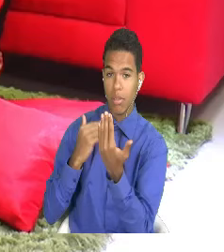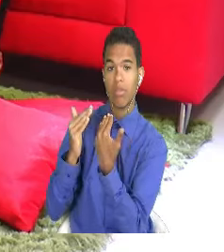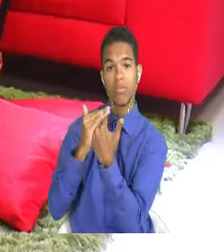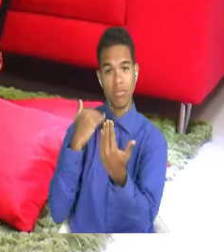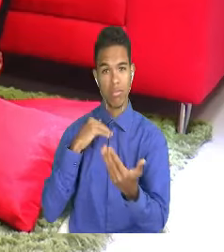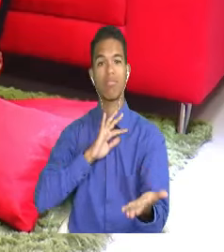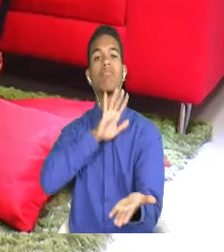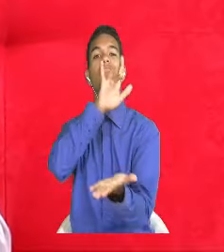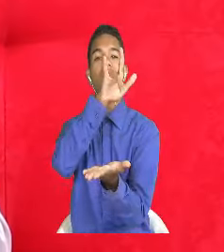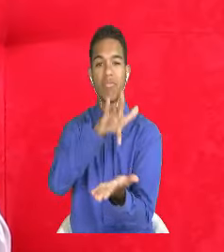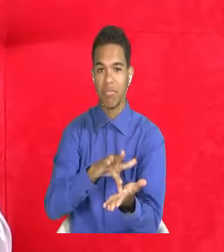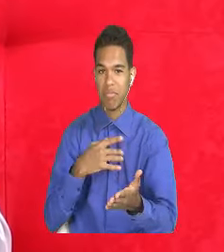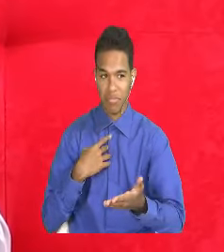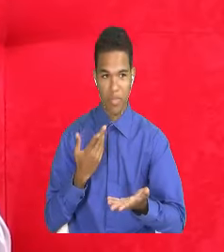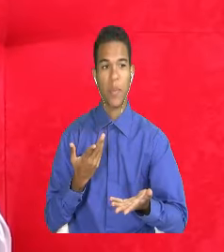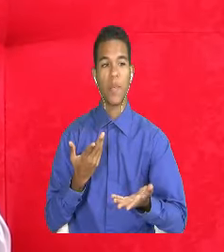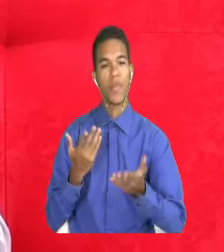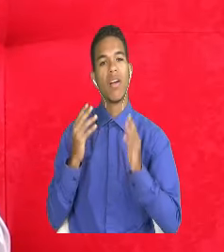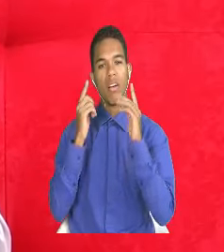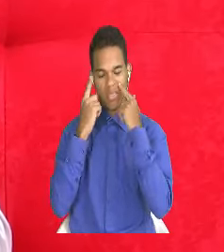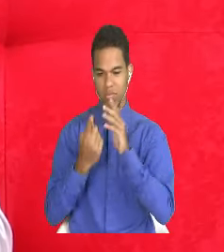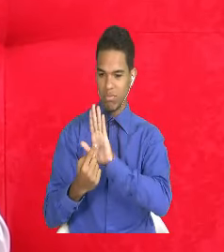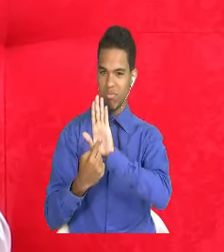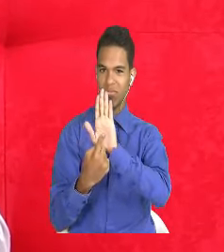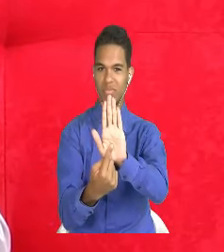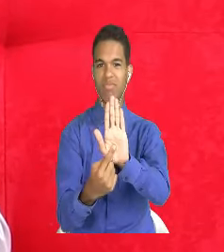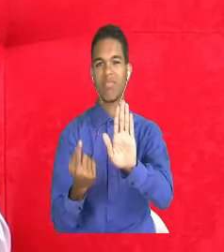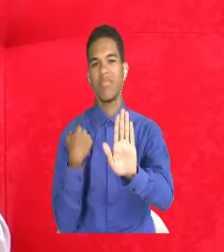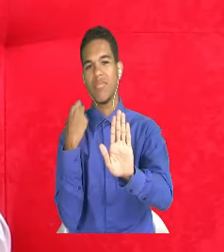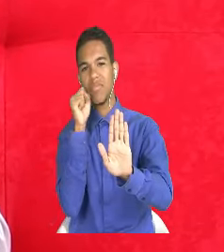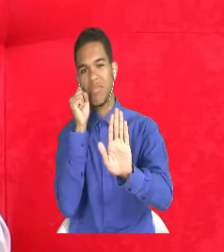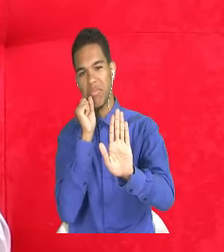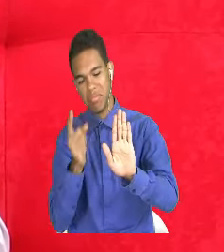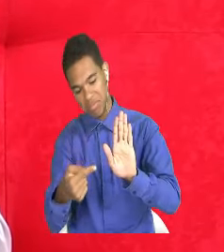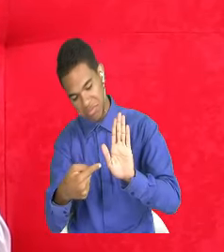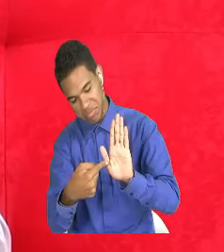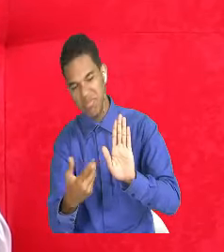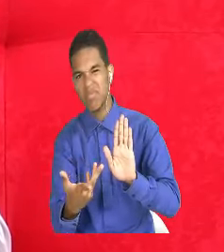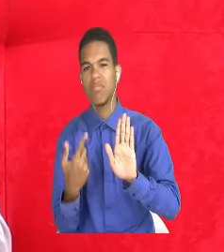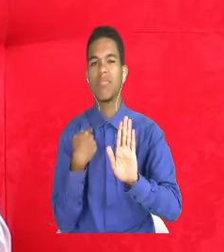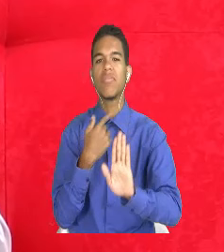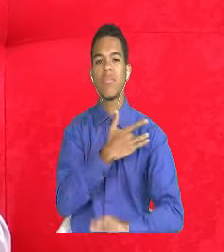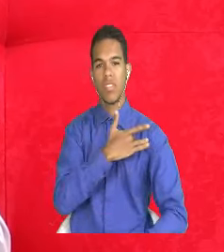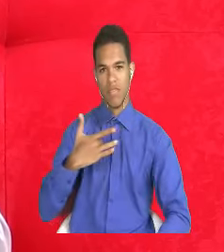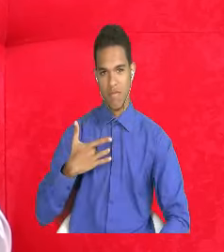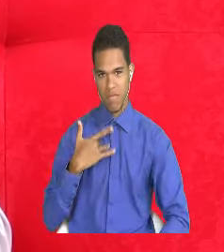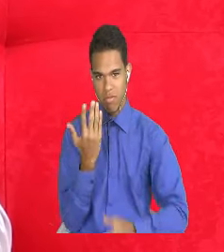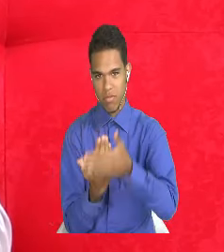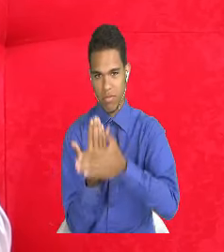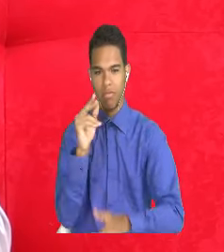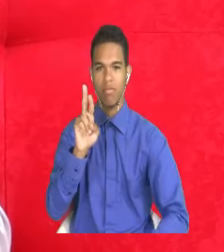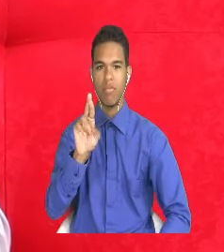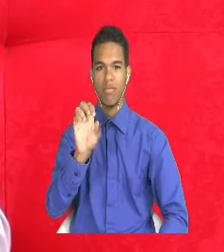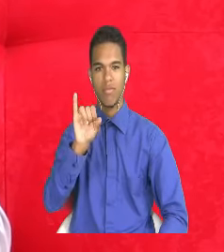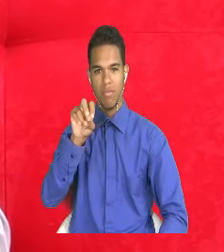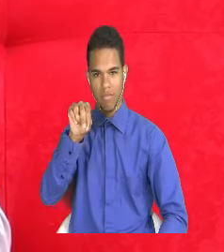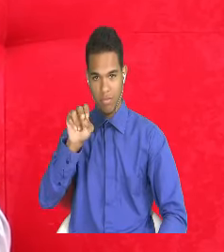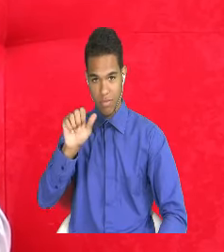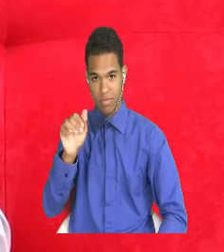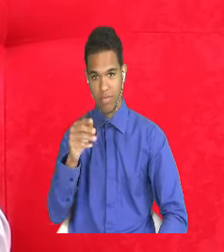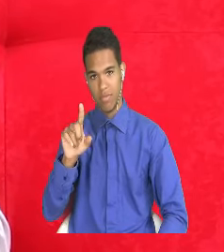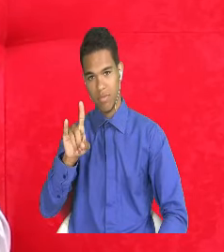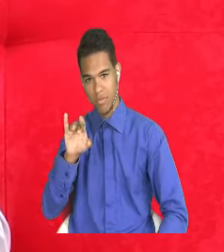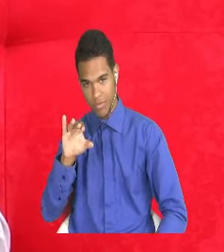sí, quiero presentarle a Barranca Bermeja un nuevo proyecto en salud, la clínica Reina Lucía. Es una